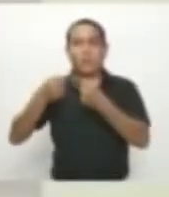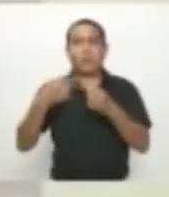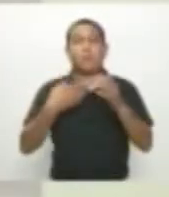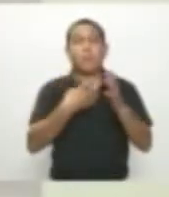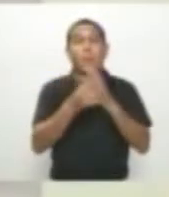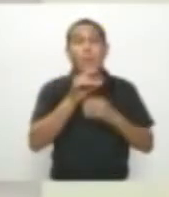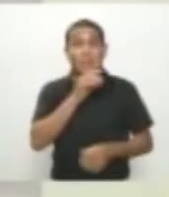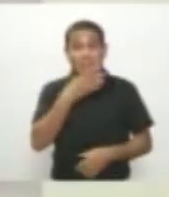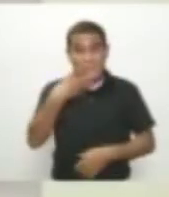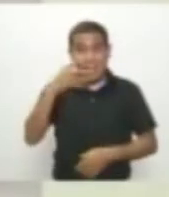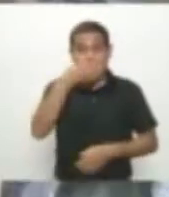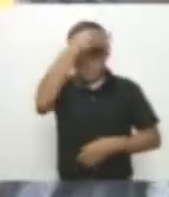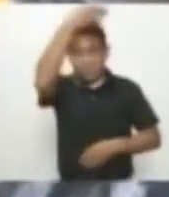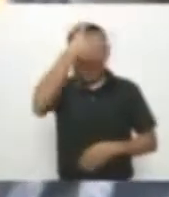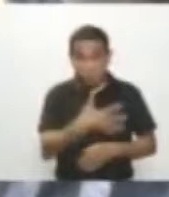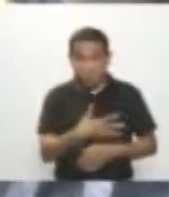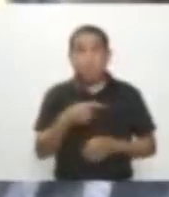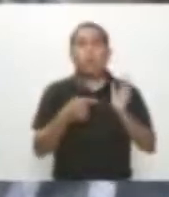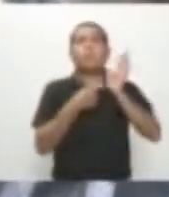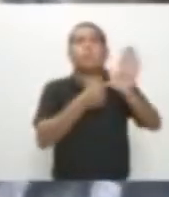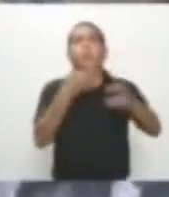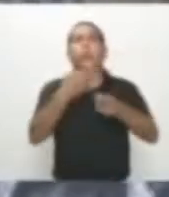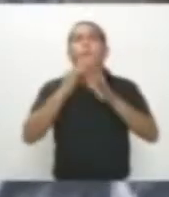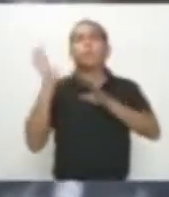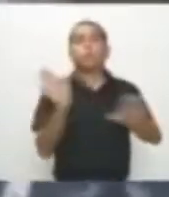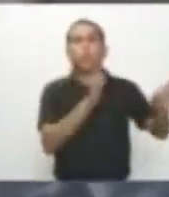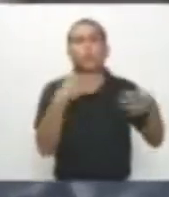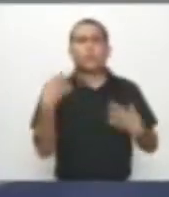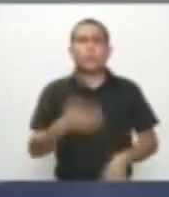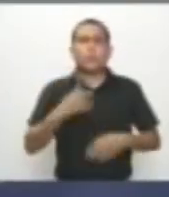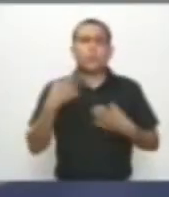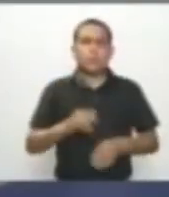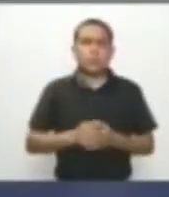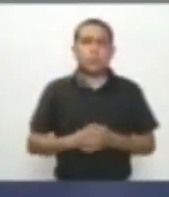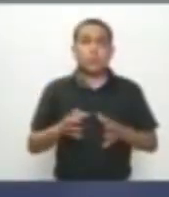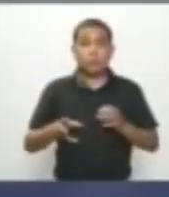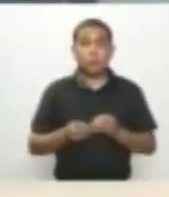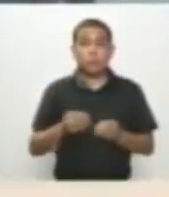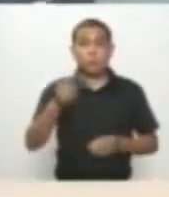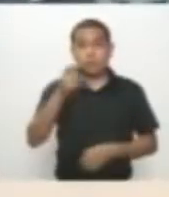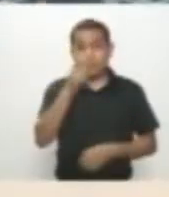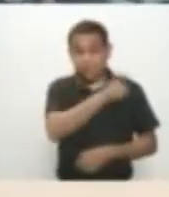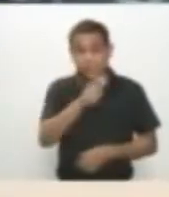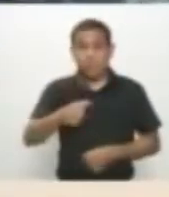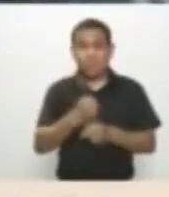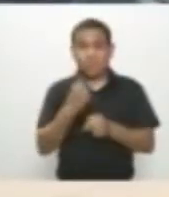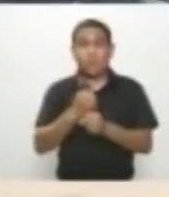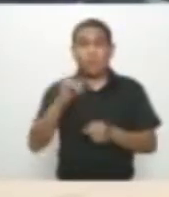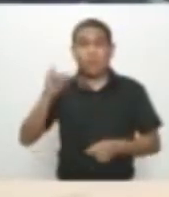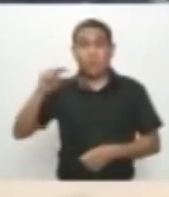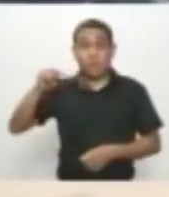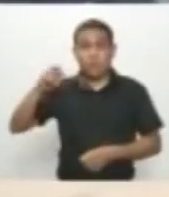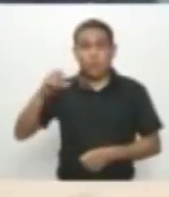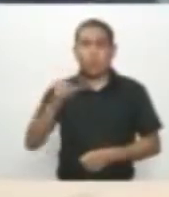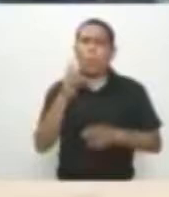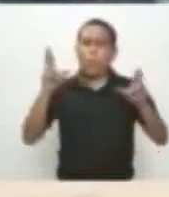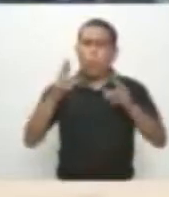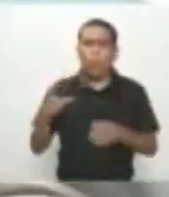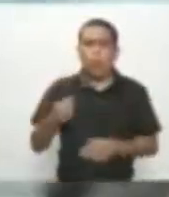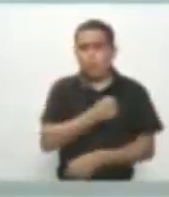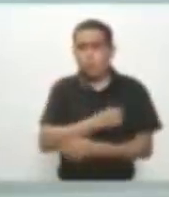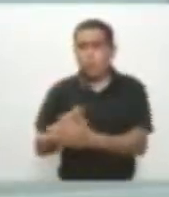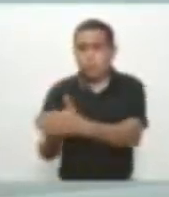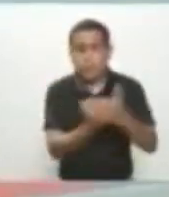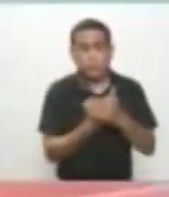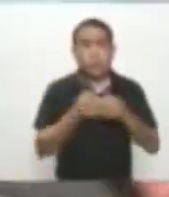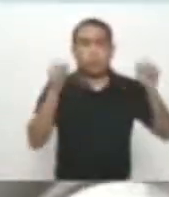los funcionarios amenazados. Tanto guardianes del INPE como funcionarios solicitaron a las autoridades redoblar la seguridad, ya que en el